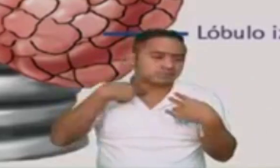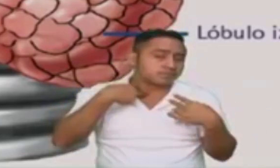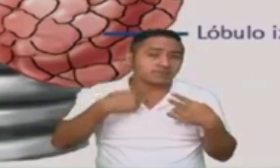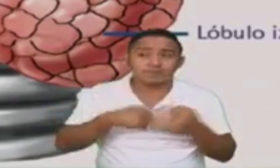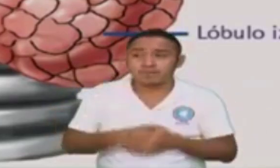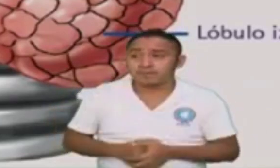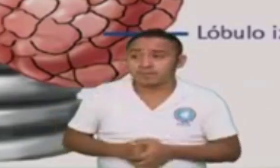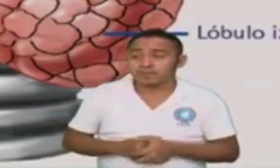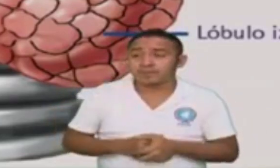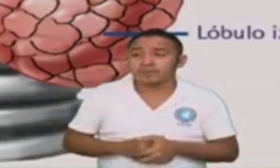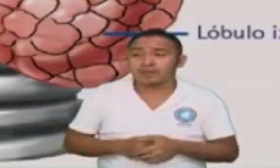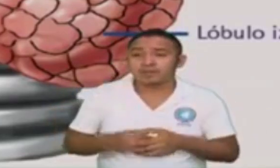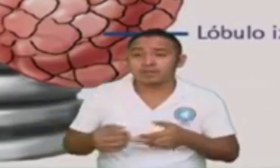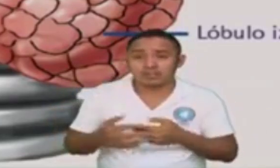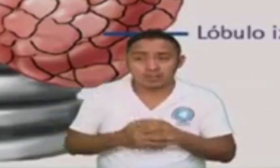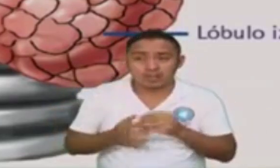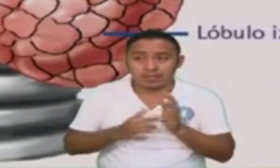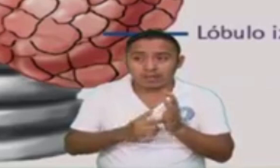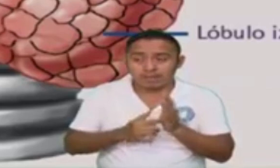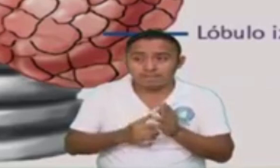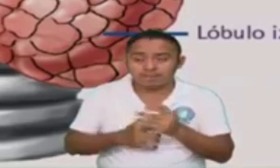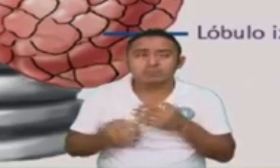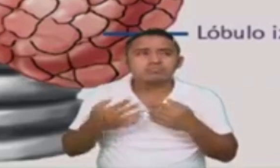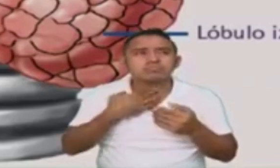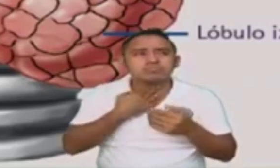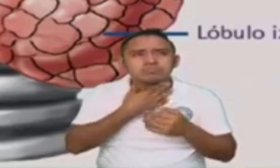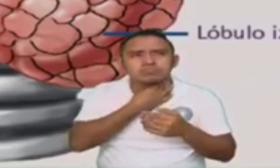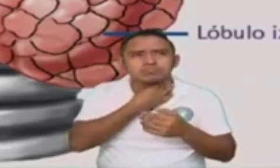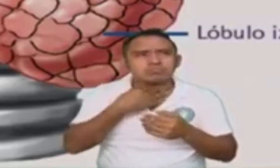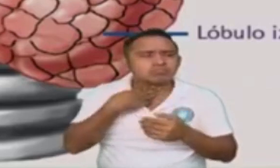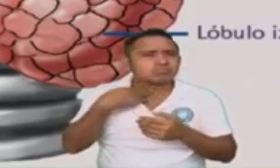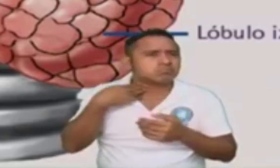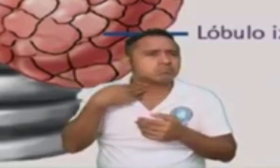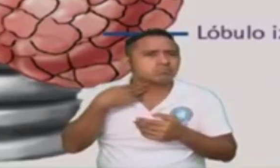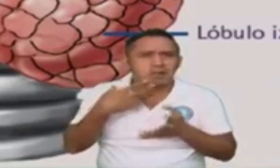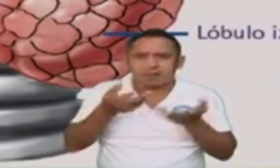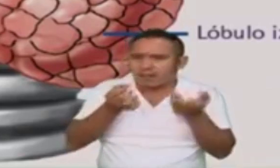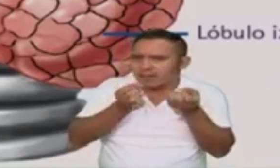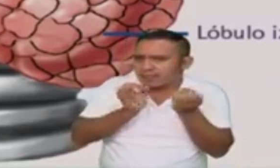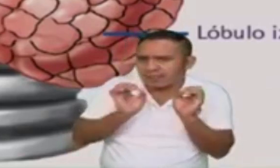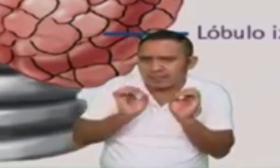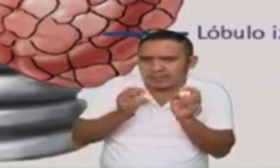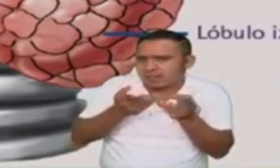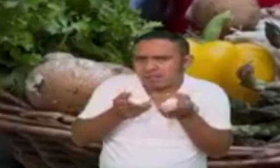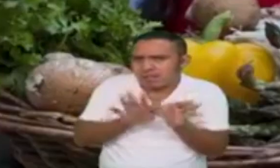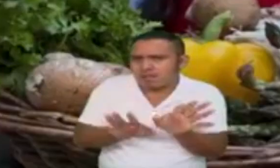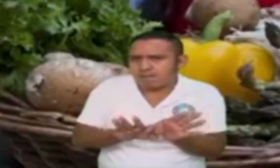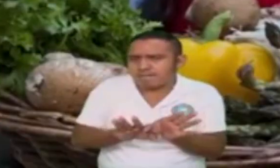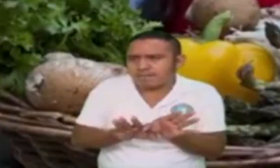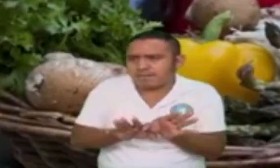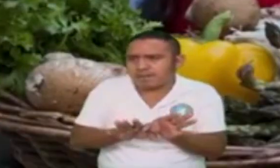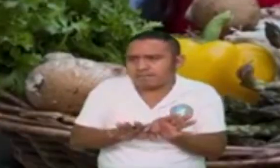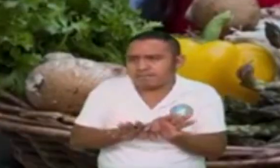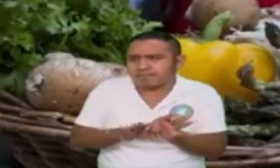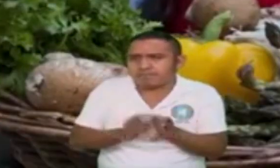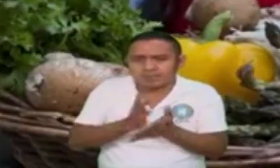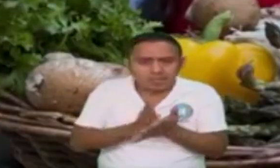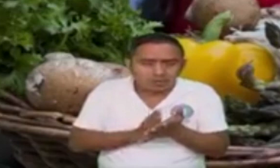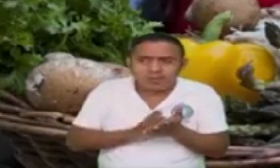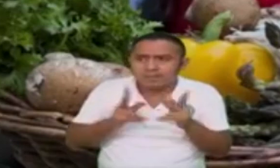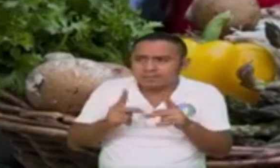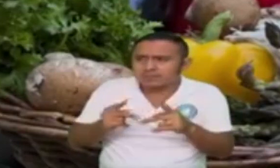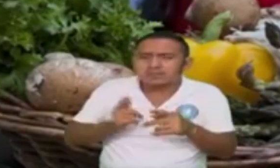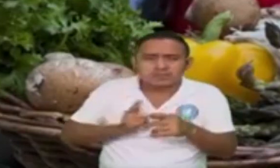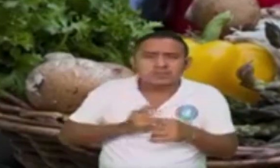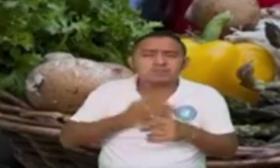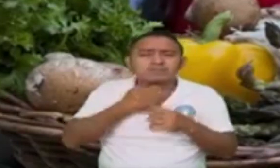se te debería de palpar. O sea, vos la buscás y no la encontrás en una normal. Hay personas que su cuello es grande, sí. Tiene que ver sí, hay gente